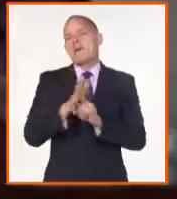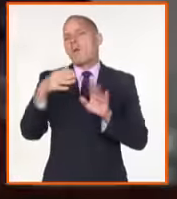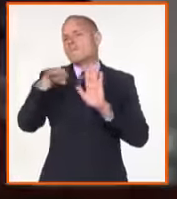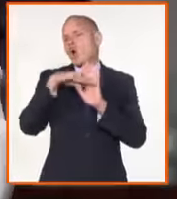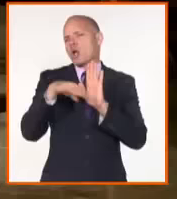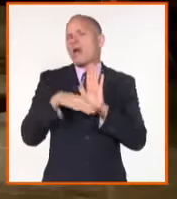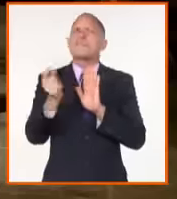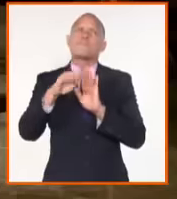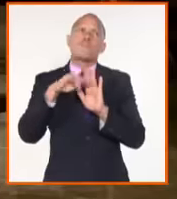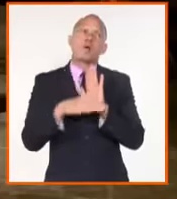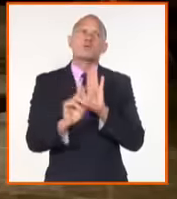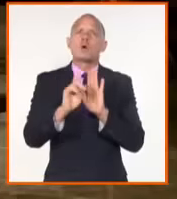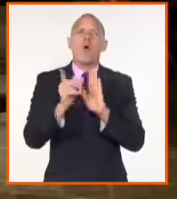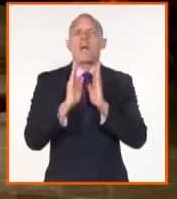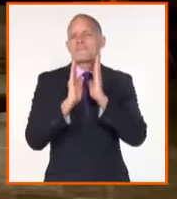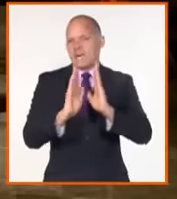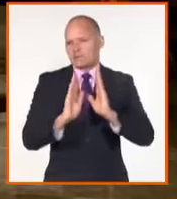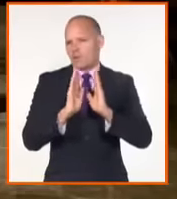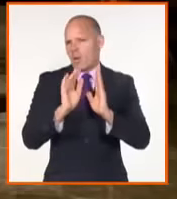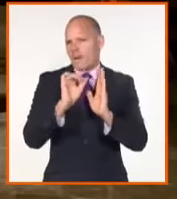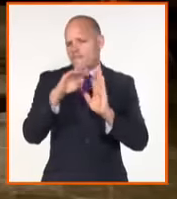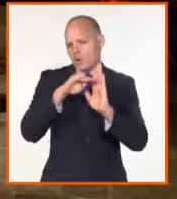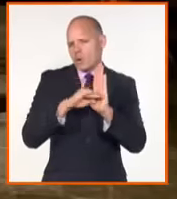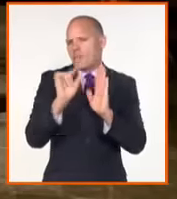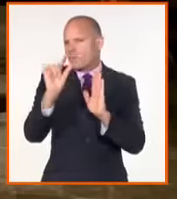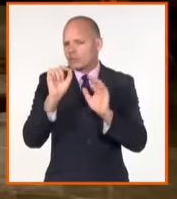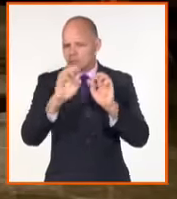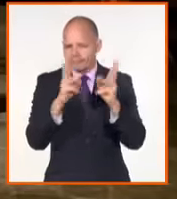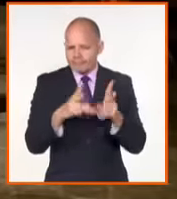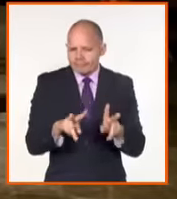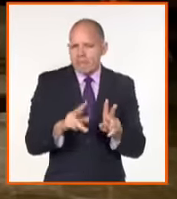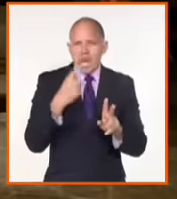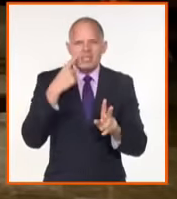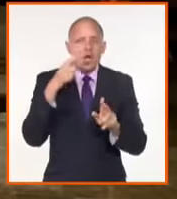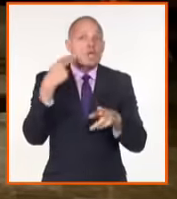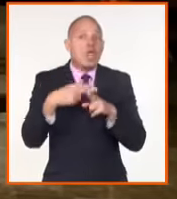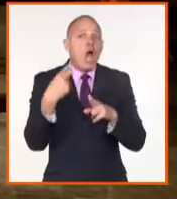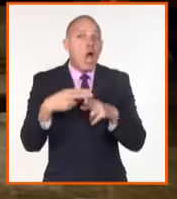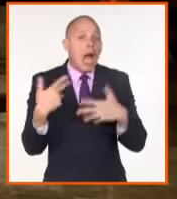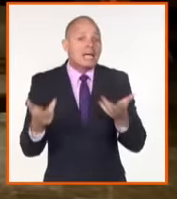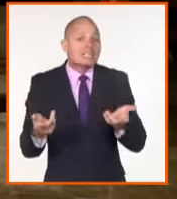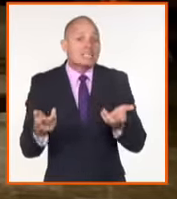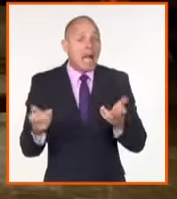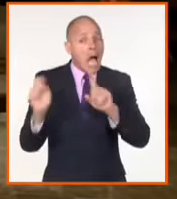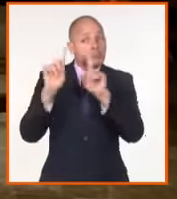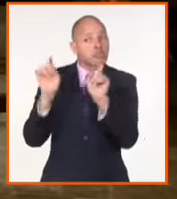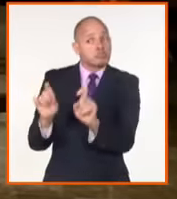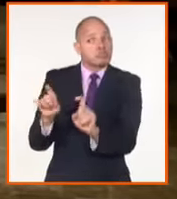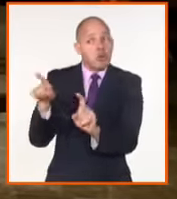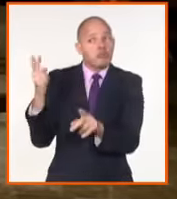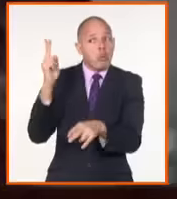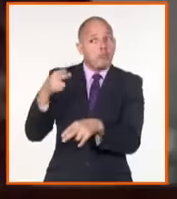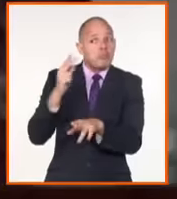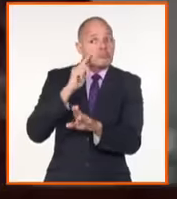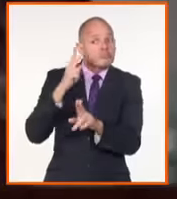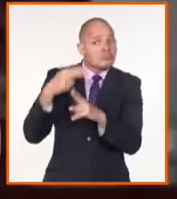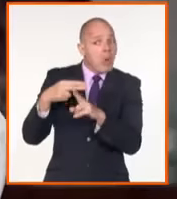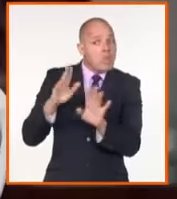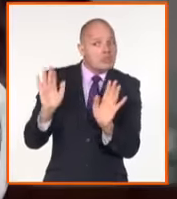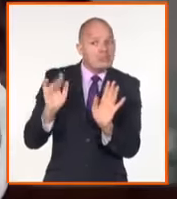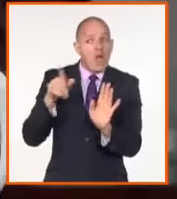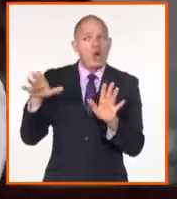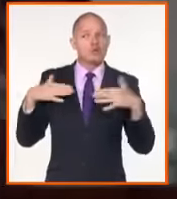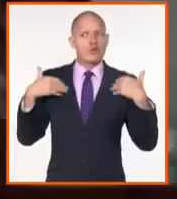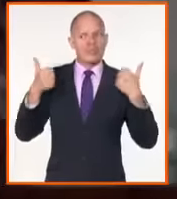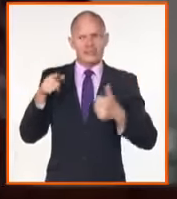un espacio que quizás salga de las redes, pero... ¿Y cómo le ponemos? Usted le pone el nombre, porque va a ser el director, creo,